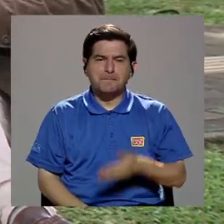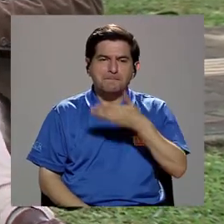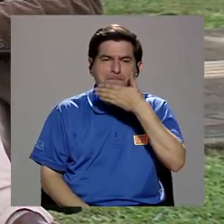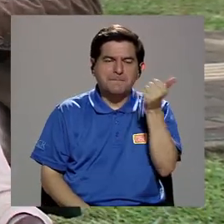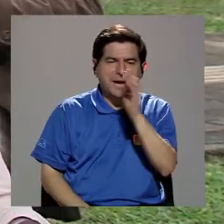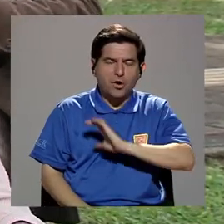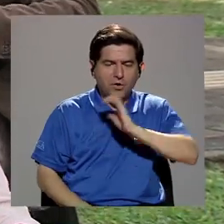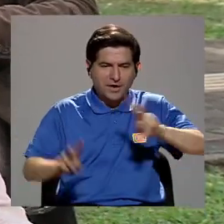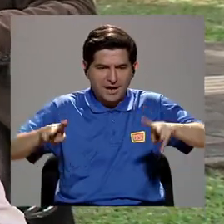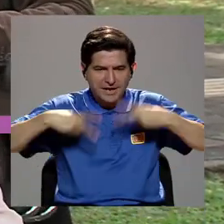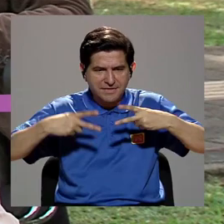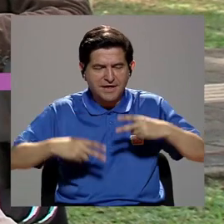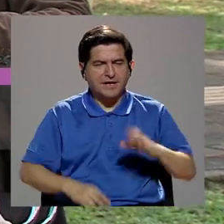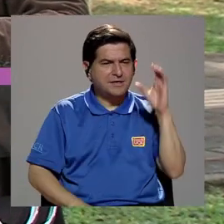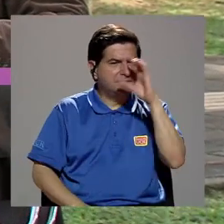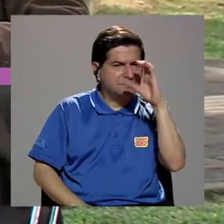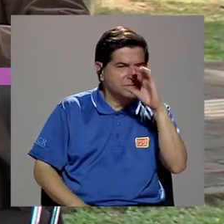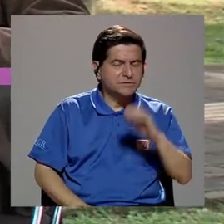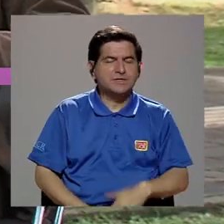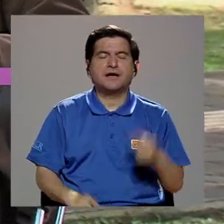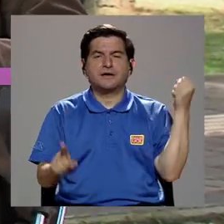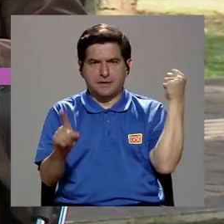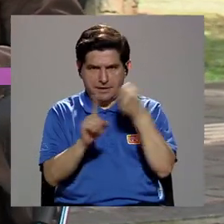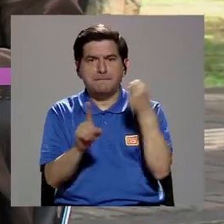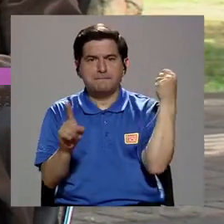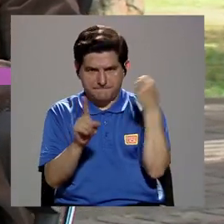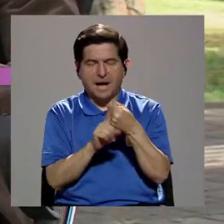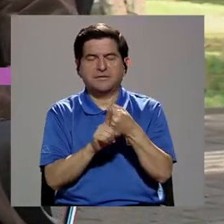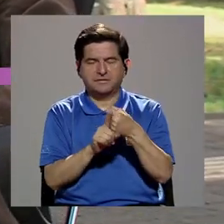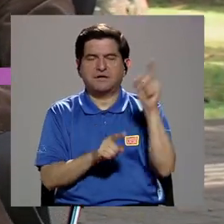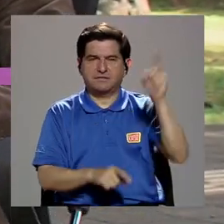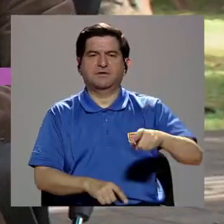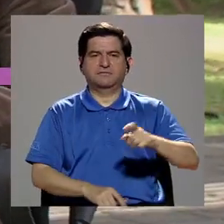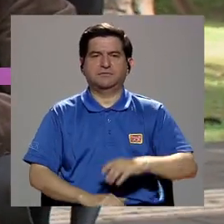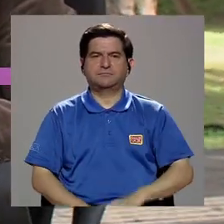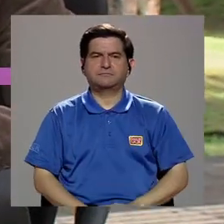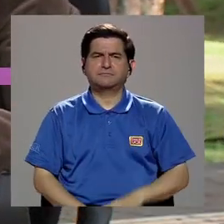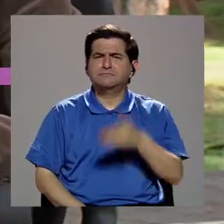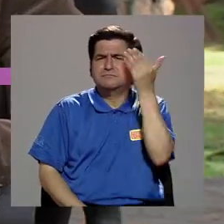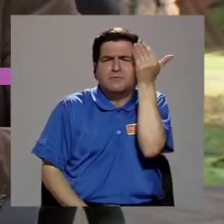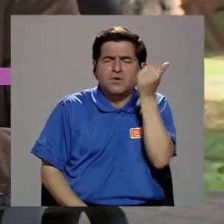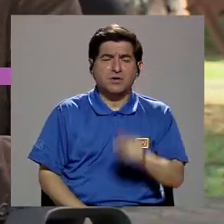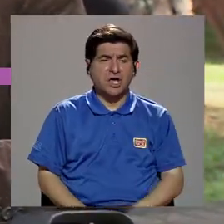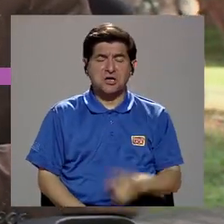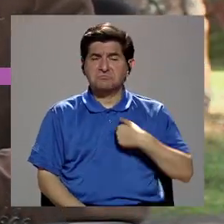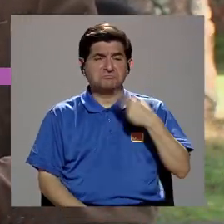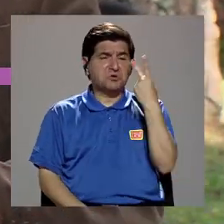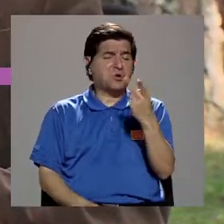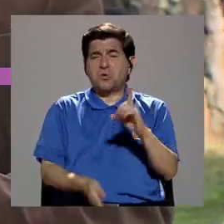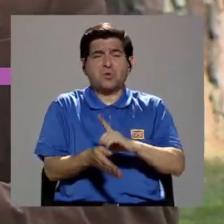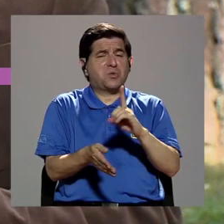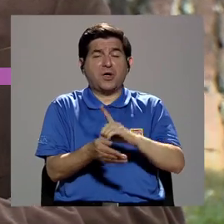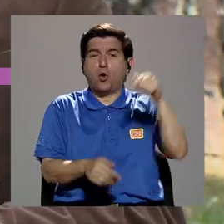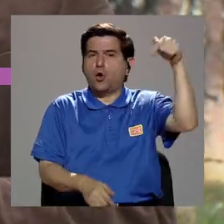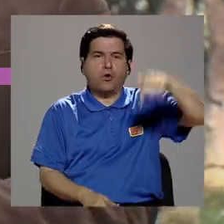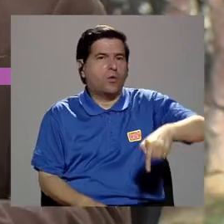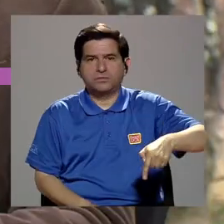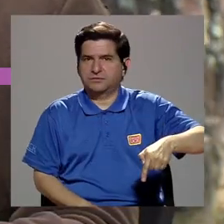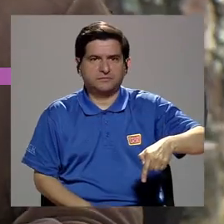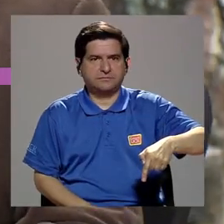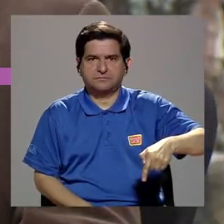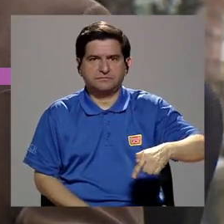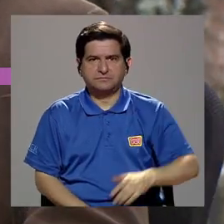de mejorar la calidad de vida es un tema que tiene que impactarnos. ¿Por qué? Porque quizás no lo vea yo como médico